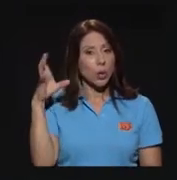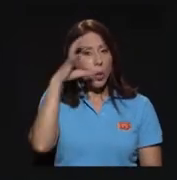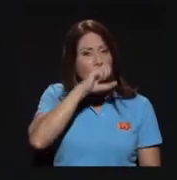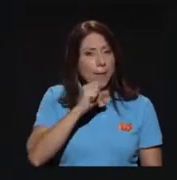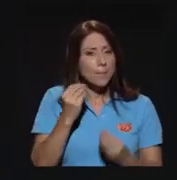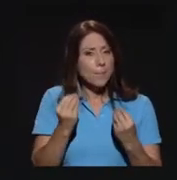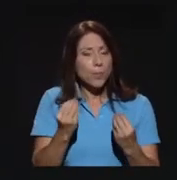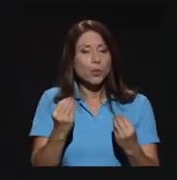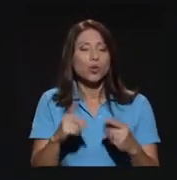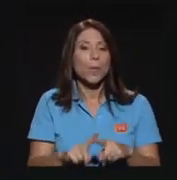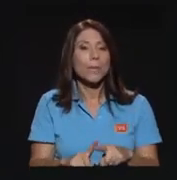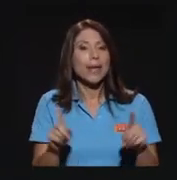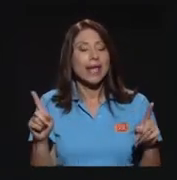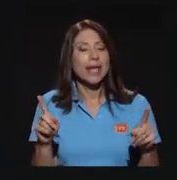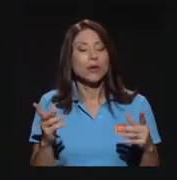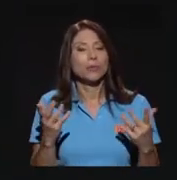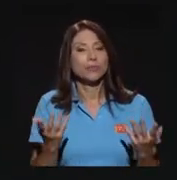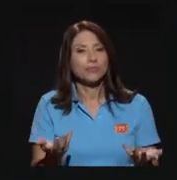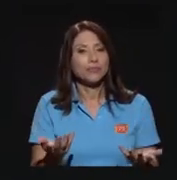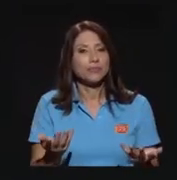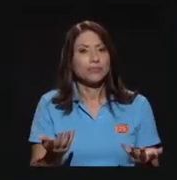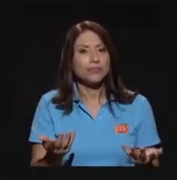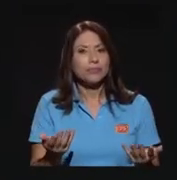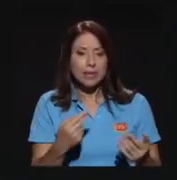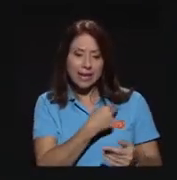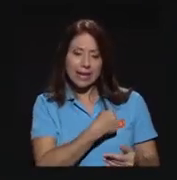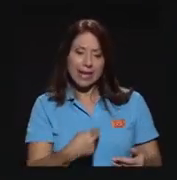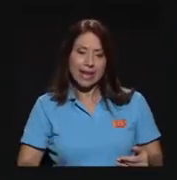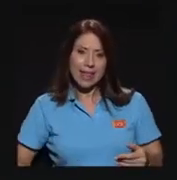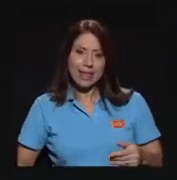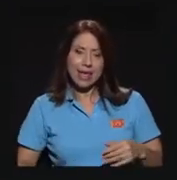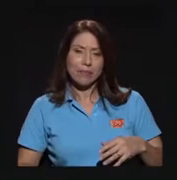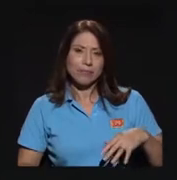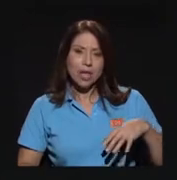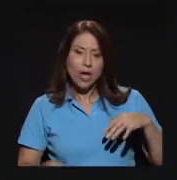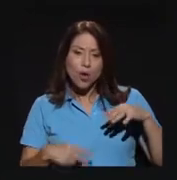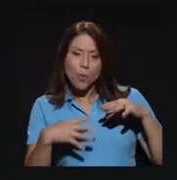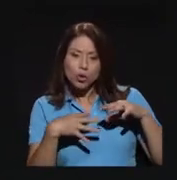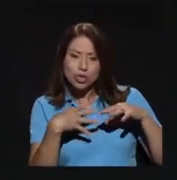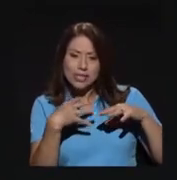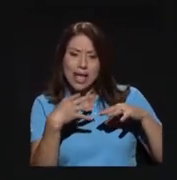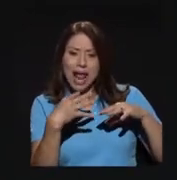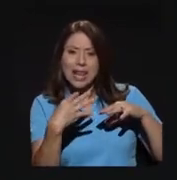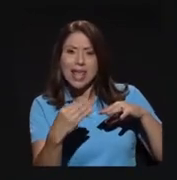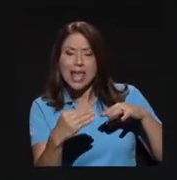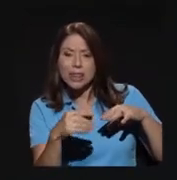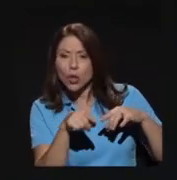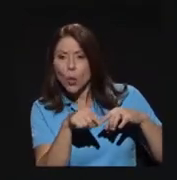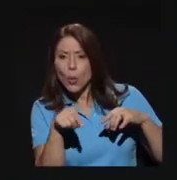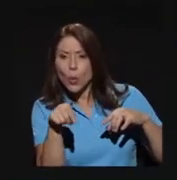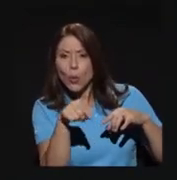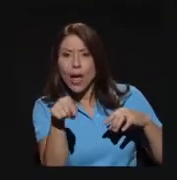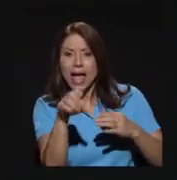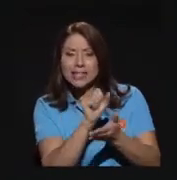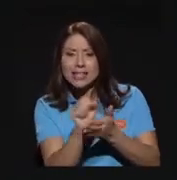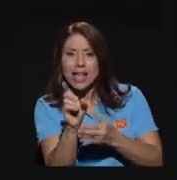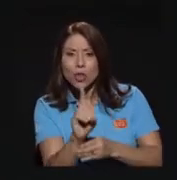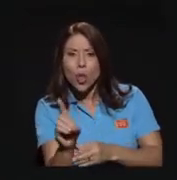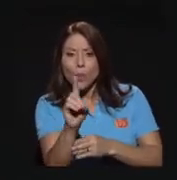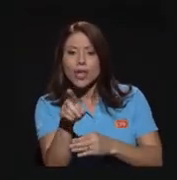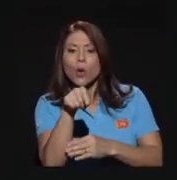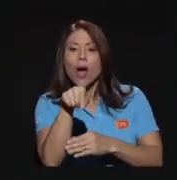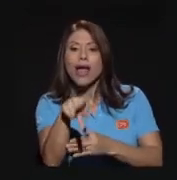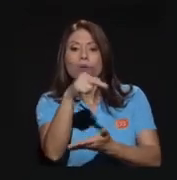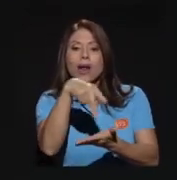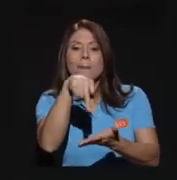de heredia hacia santo domingo está la plaza de la puebla y a